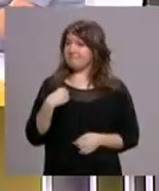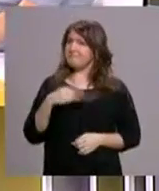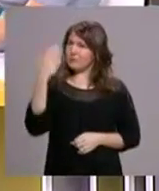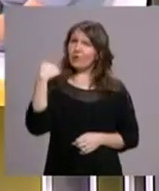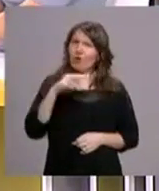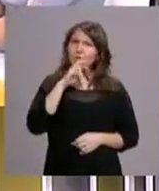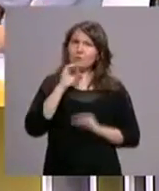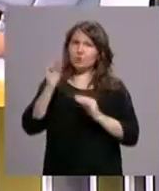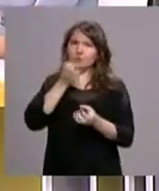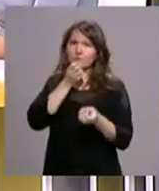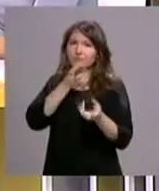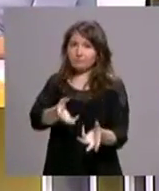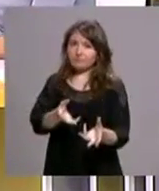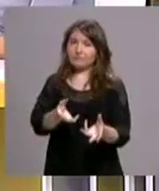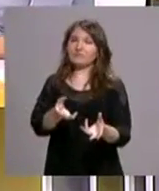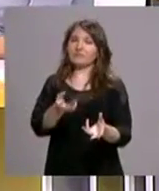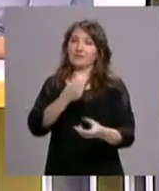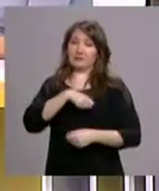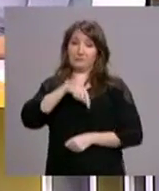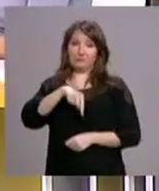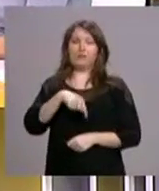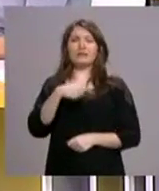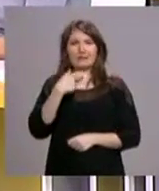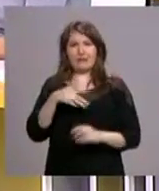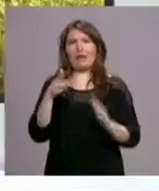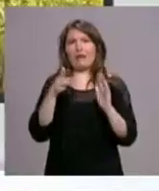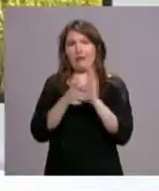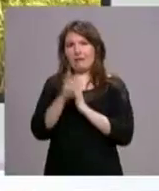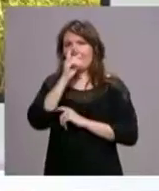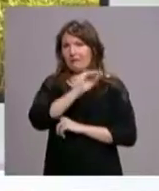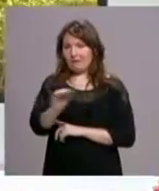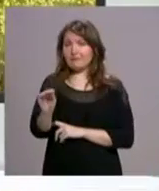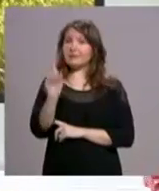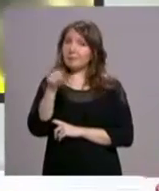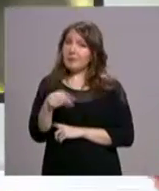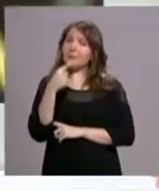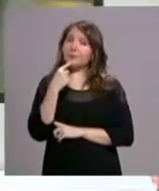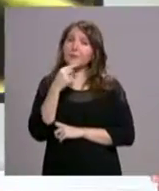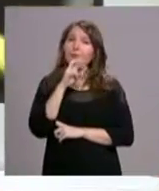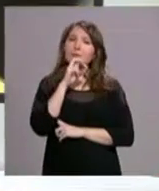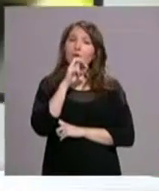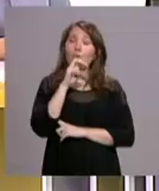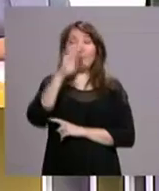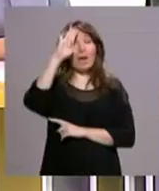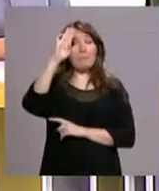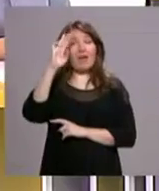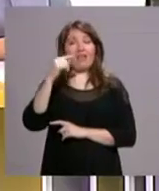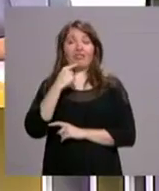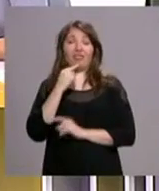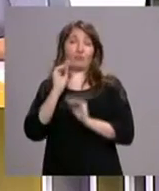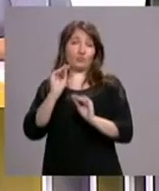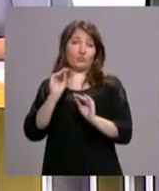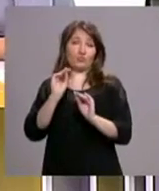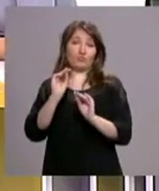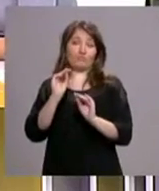su mensaje para esta jornada, ¿no? También recuerdan los obispos la invitación del Papa Francisco, que dice la